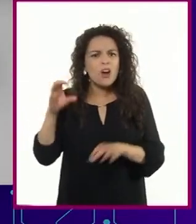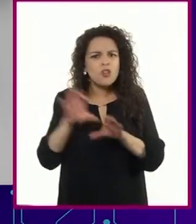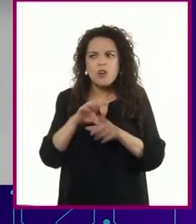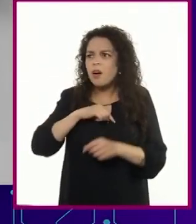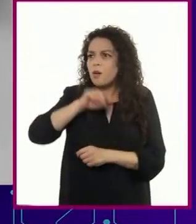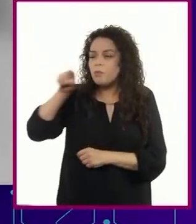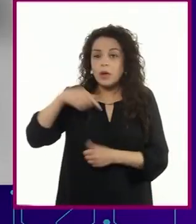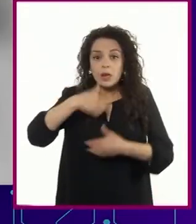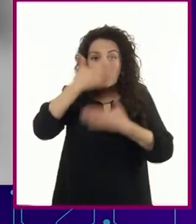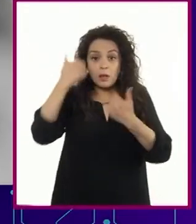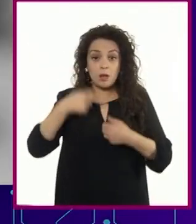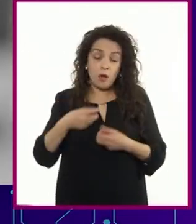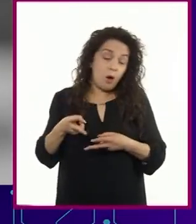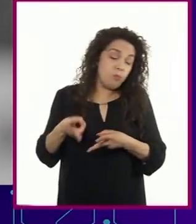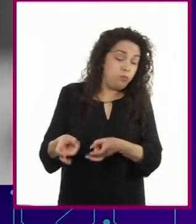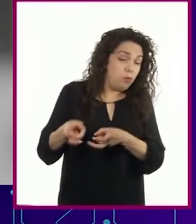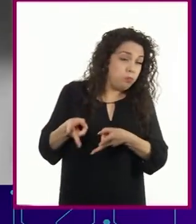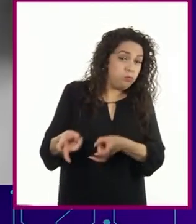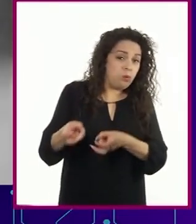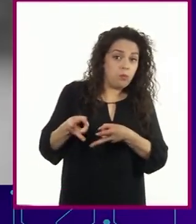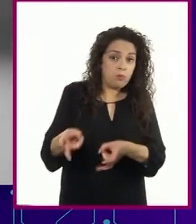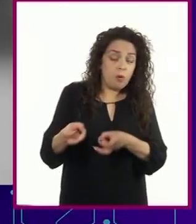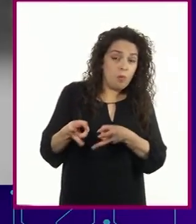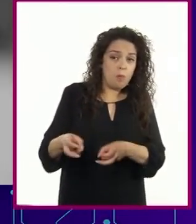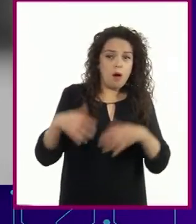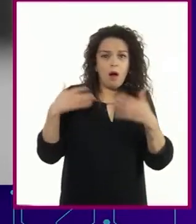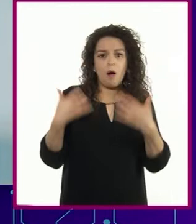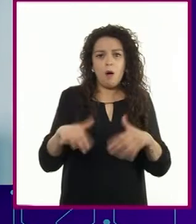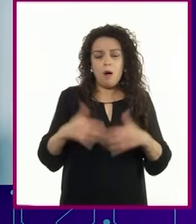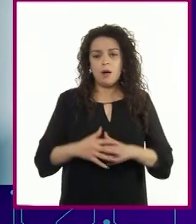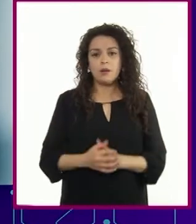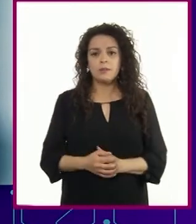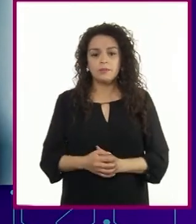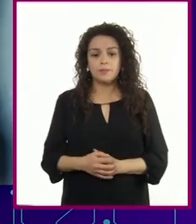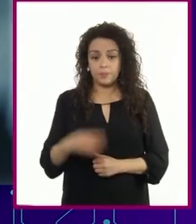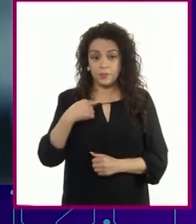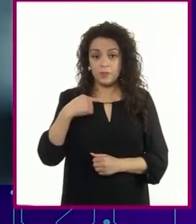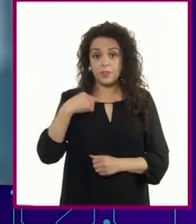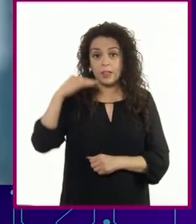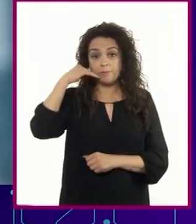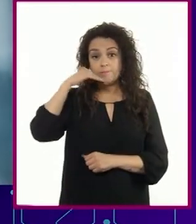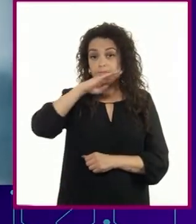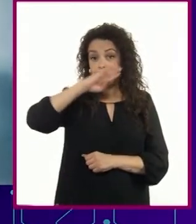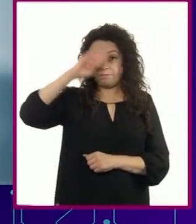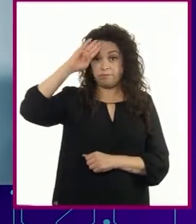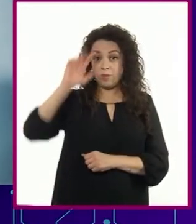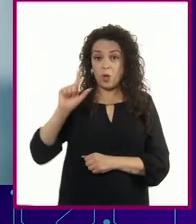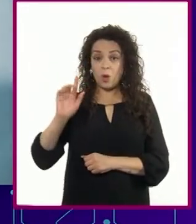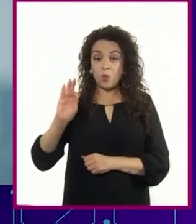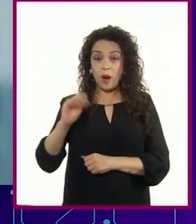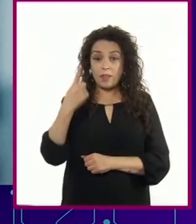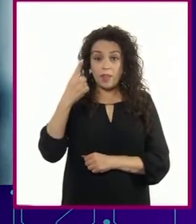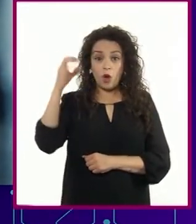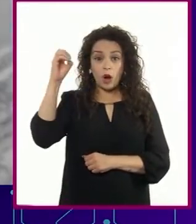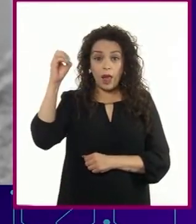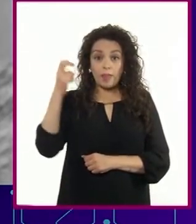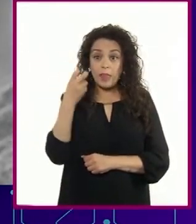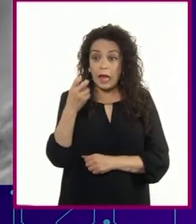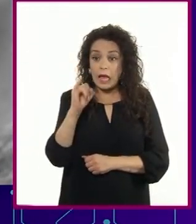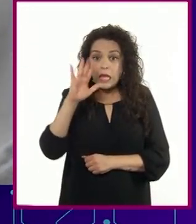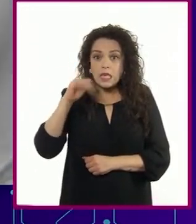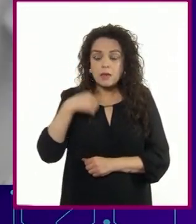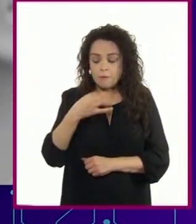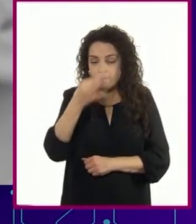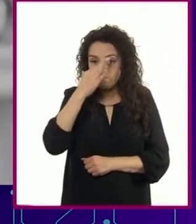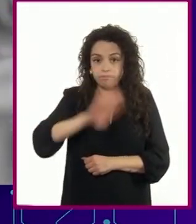estaba convulsionando y me empezaron a dar ataques. Me llegó a dar fiebre de 41 grados. Casi me muero por eso. Sin